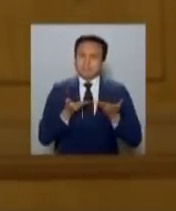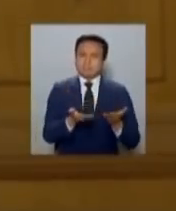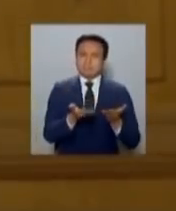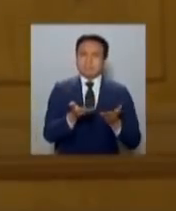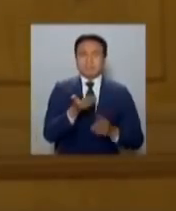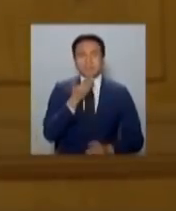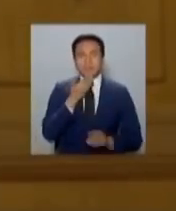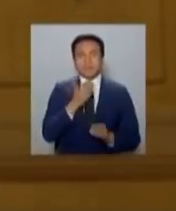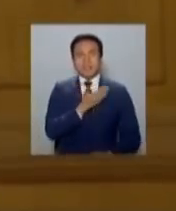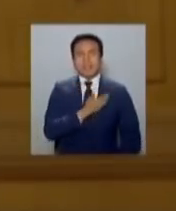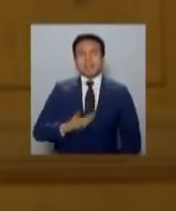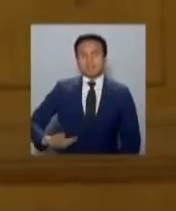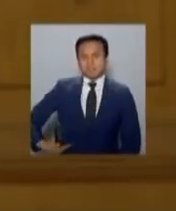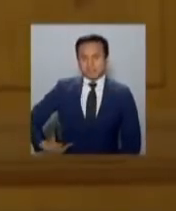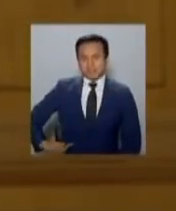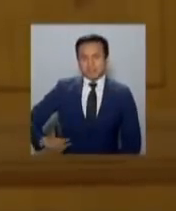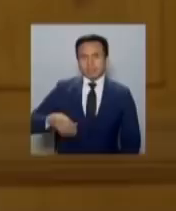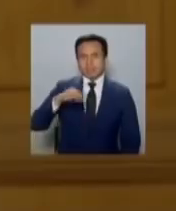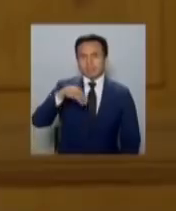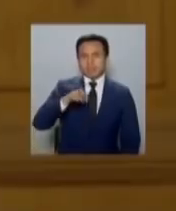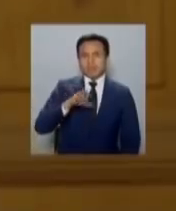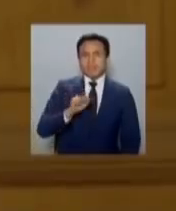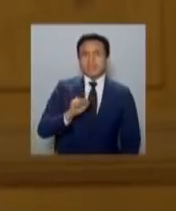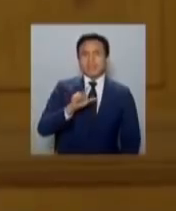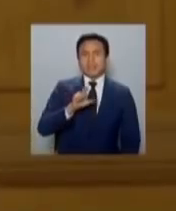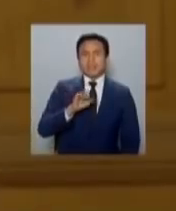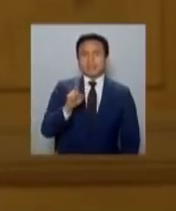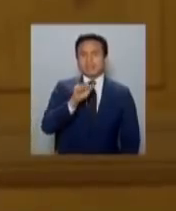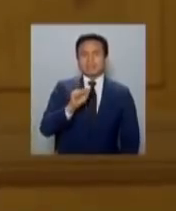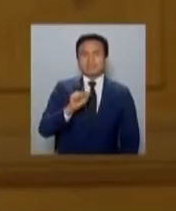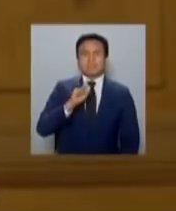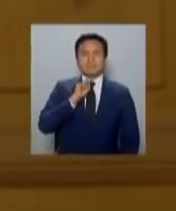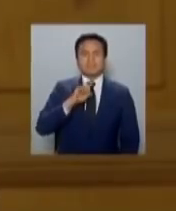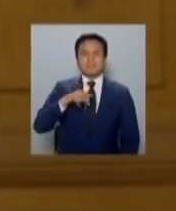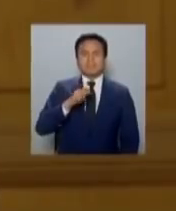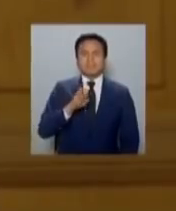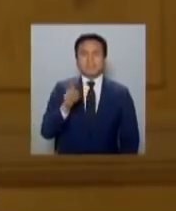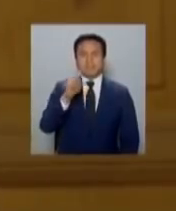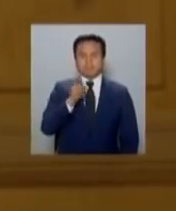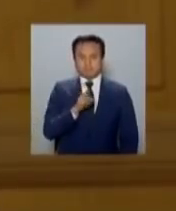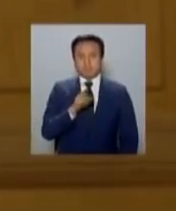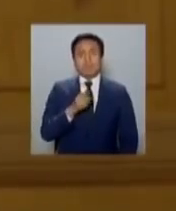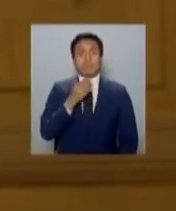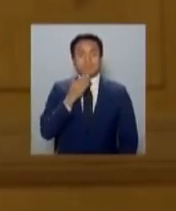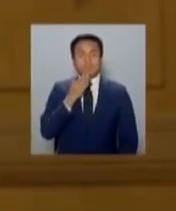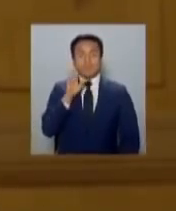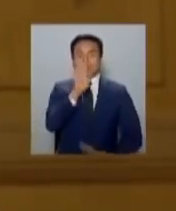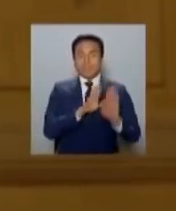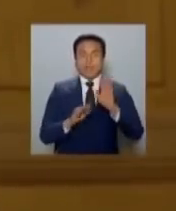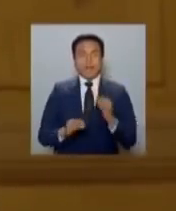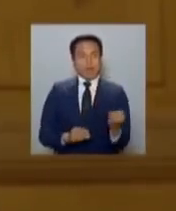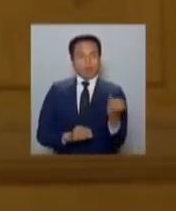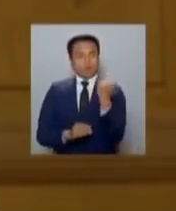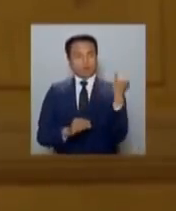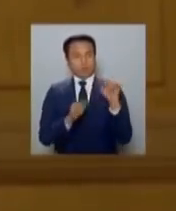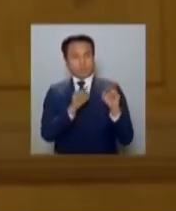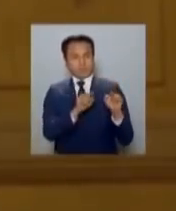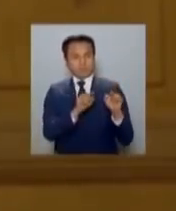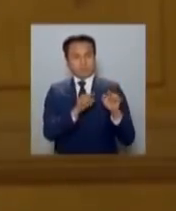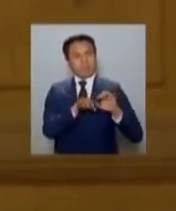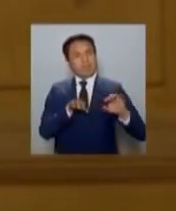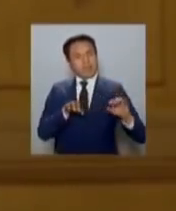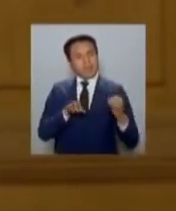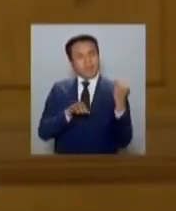para nominar a esas autoridades. Un puzzle cuya solución se enredó todavía más luego de la incomodidad que se instaló en algunos sectores